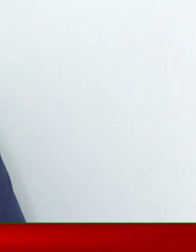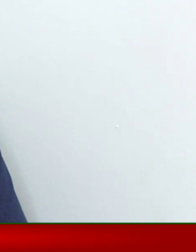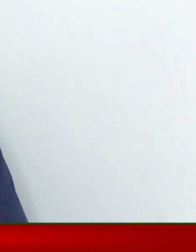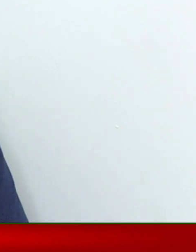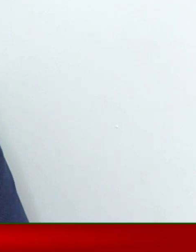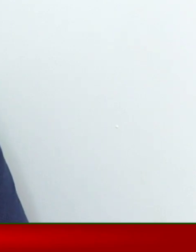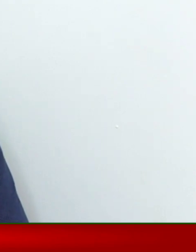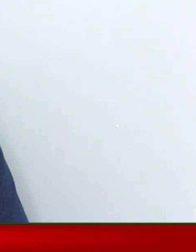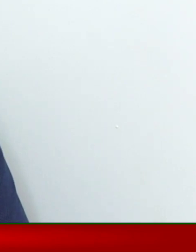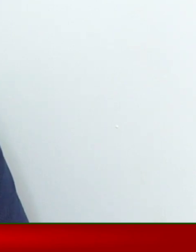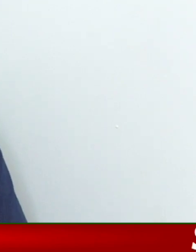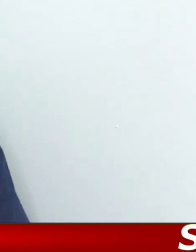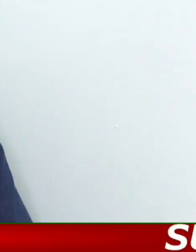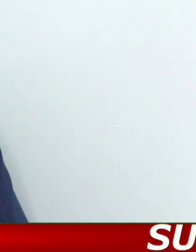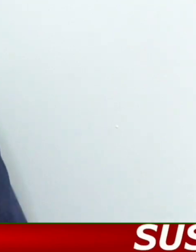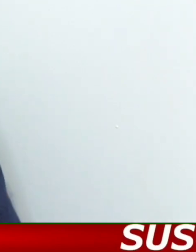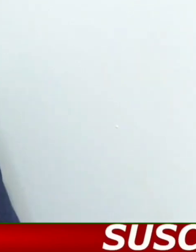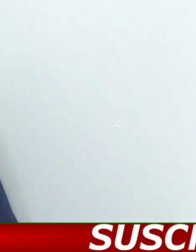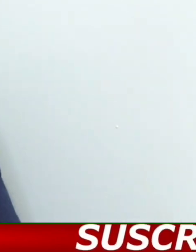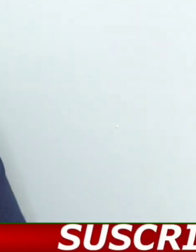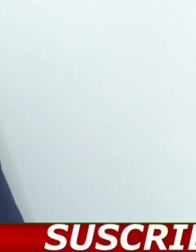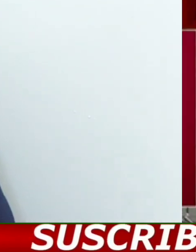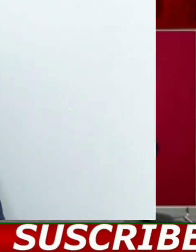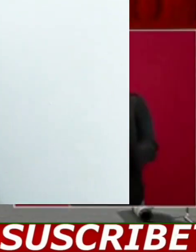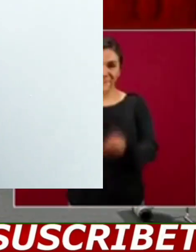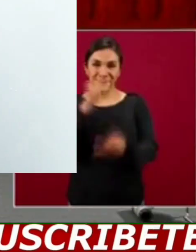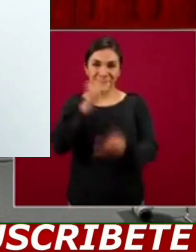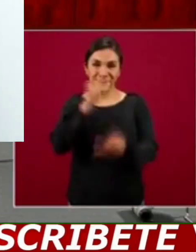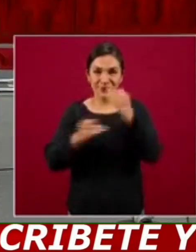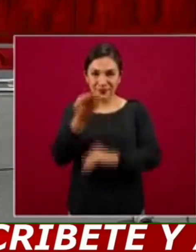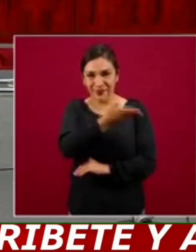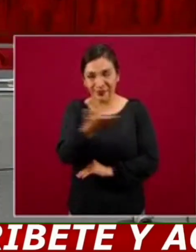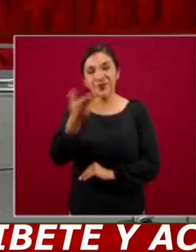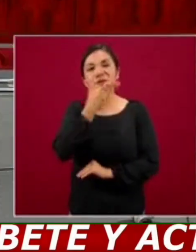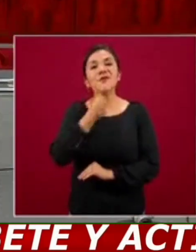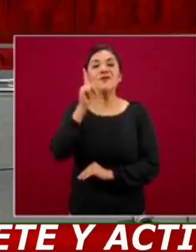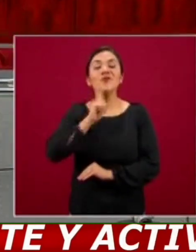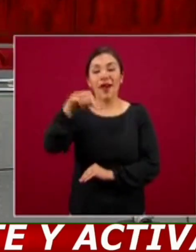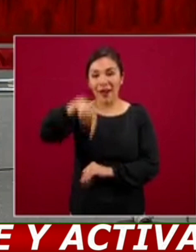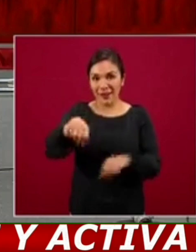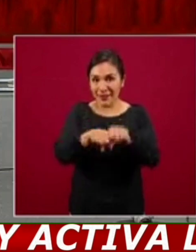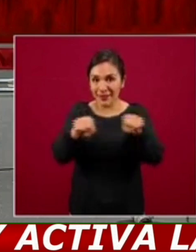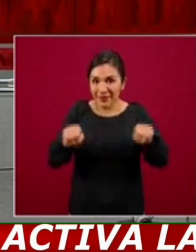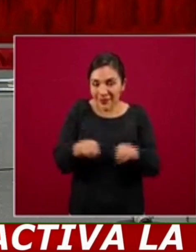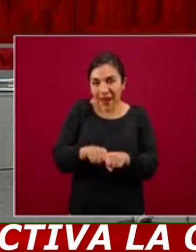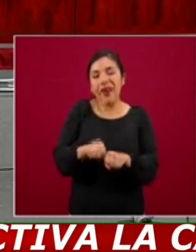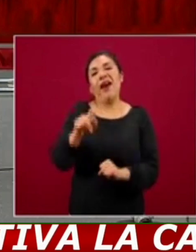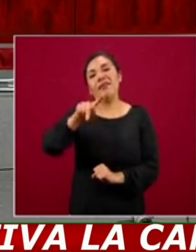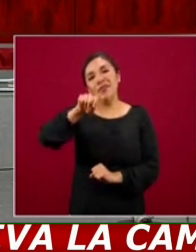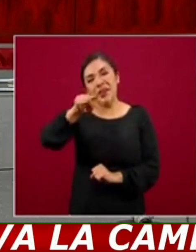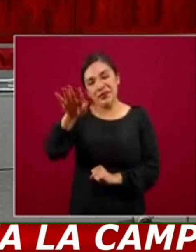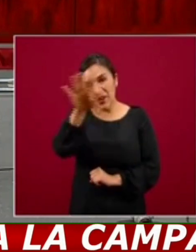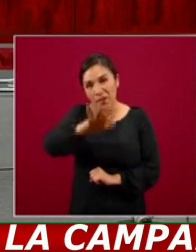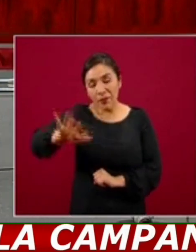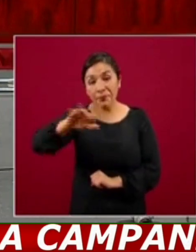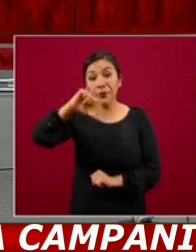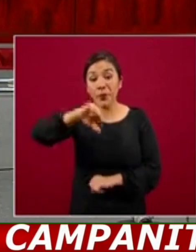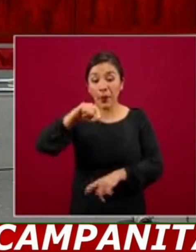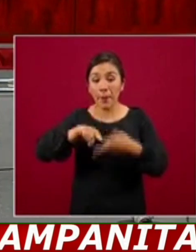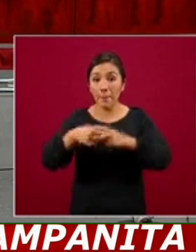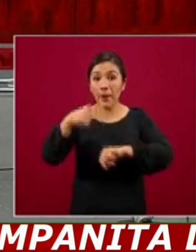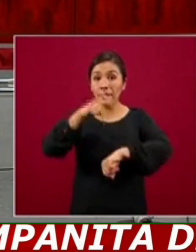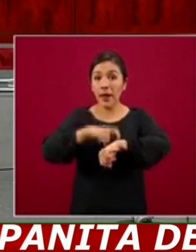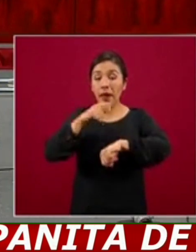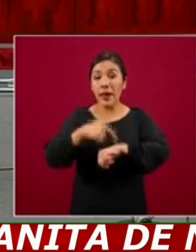a continuación les presento el video. Acompáñenme. Aquí en la sala y en la audiencia son las 19 horas